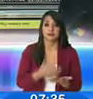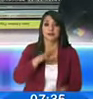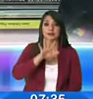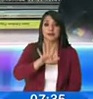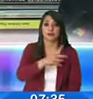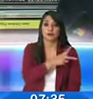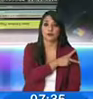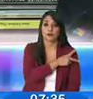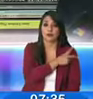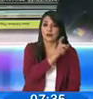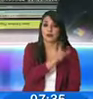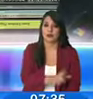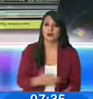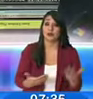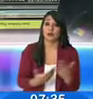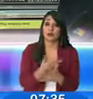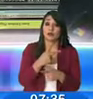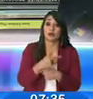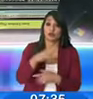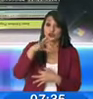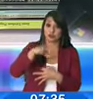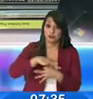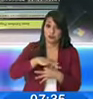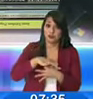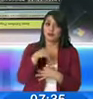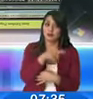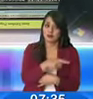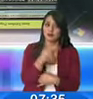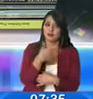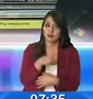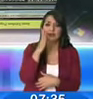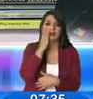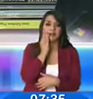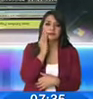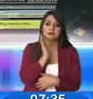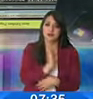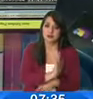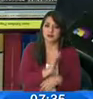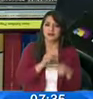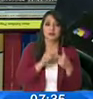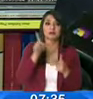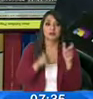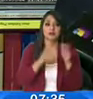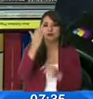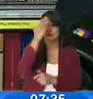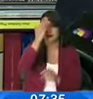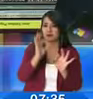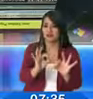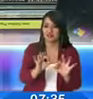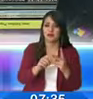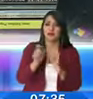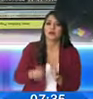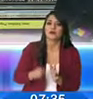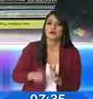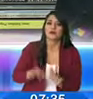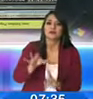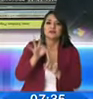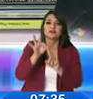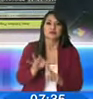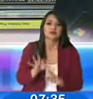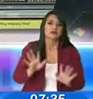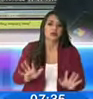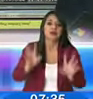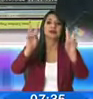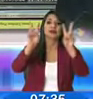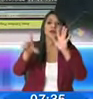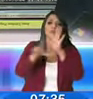del Consejo Electoral sean personas que tengan experiencia en esa área, gente que sepa, y especialmente abogados especialistas en derecho